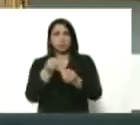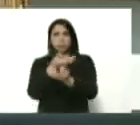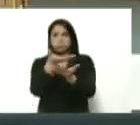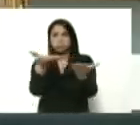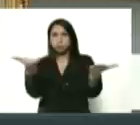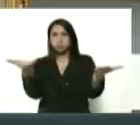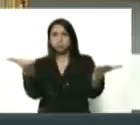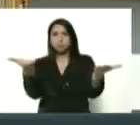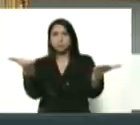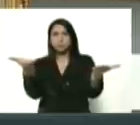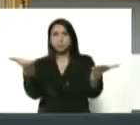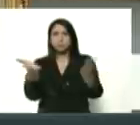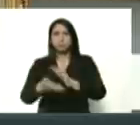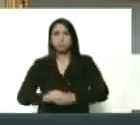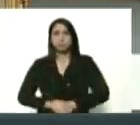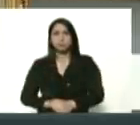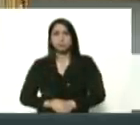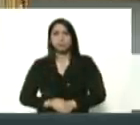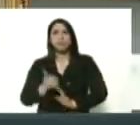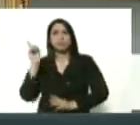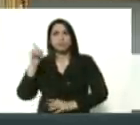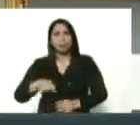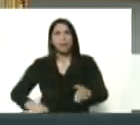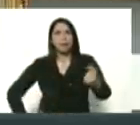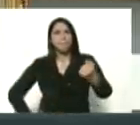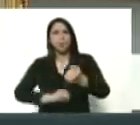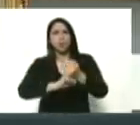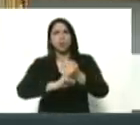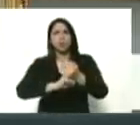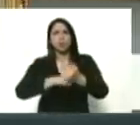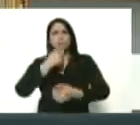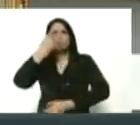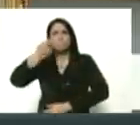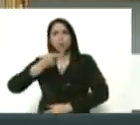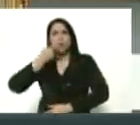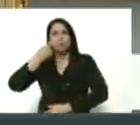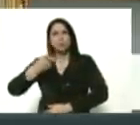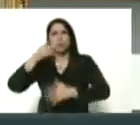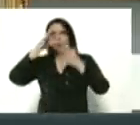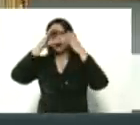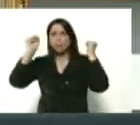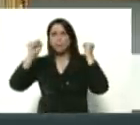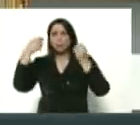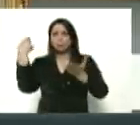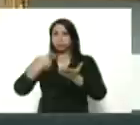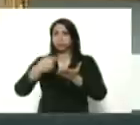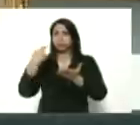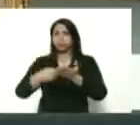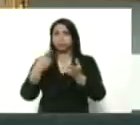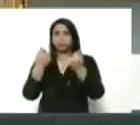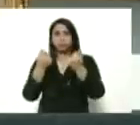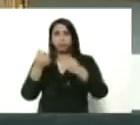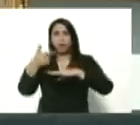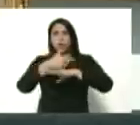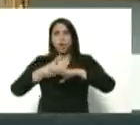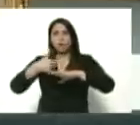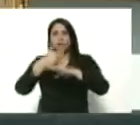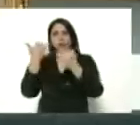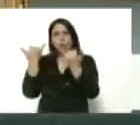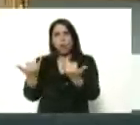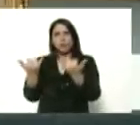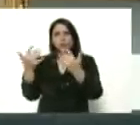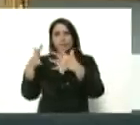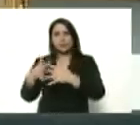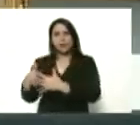presentes, contando con el apoyo político, diplomático, financiero del gobierno actual de